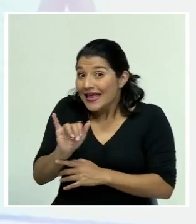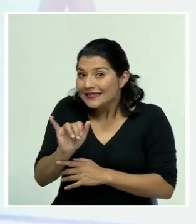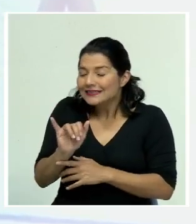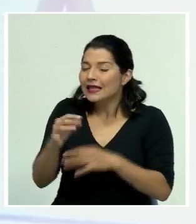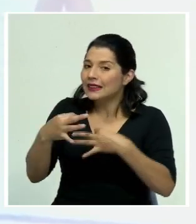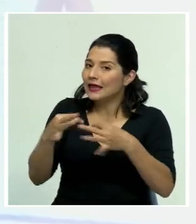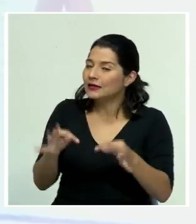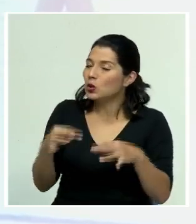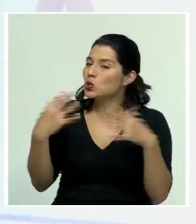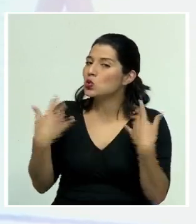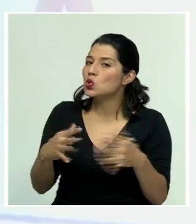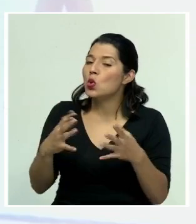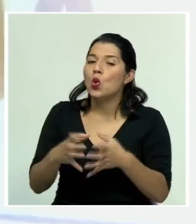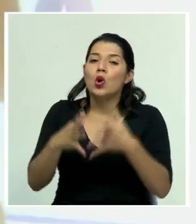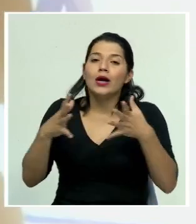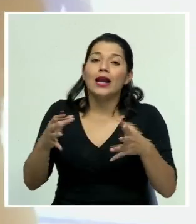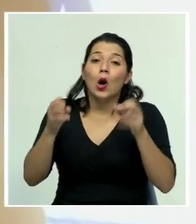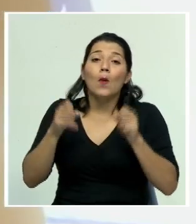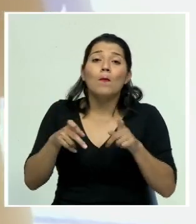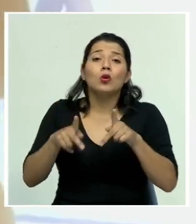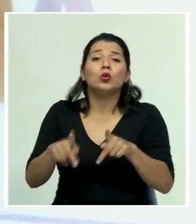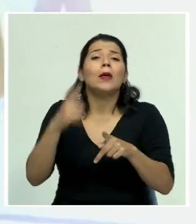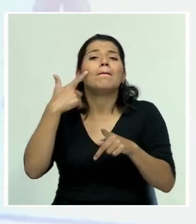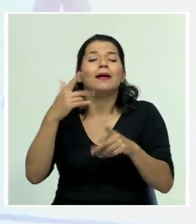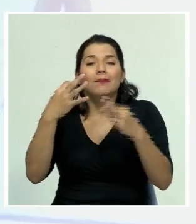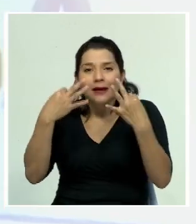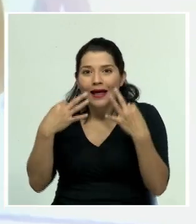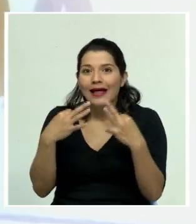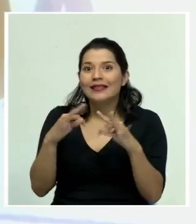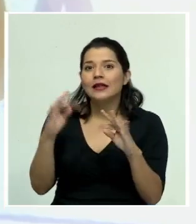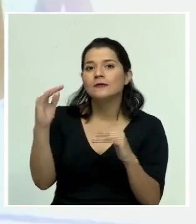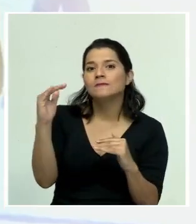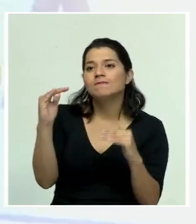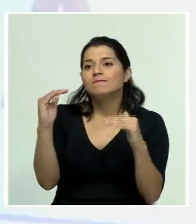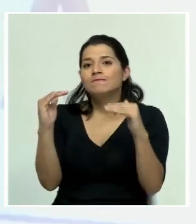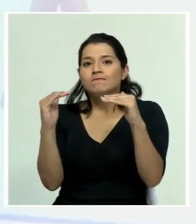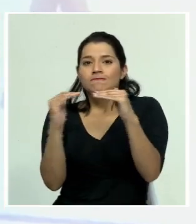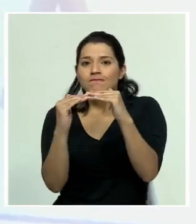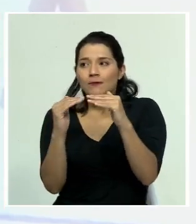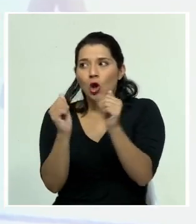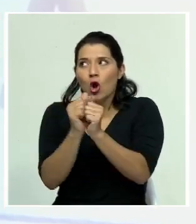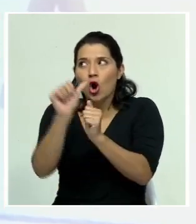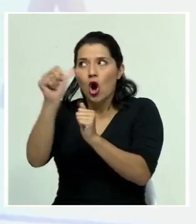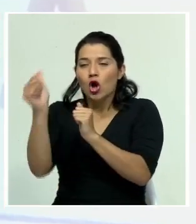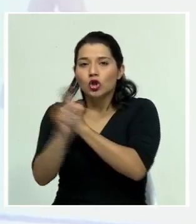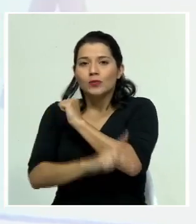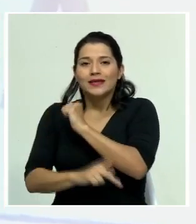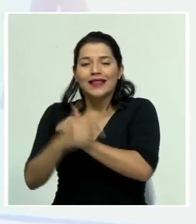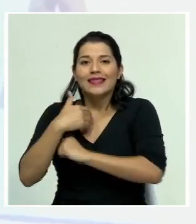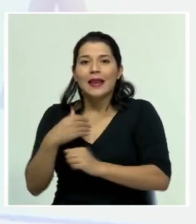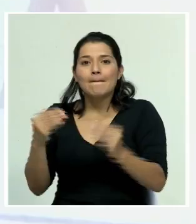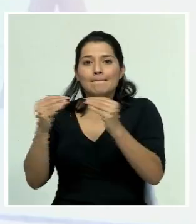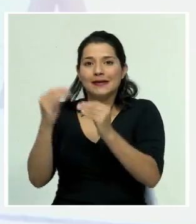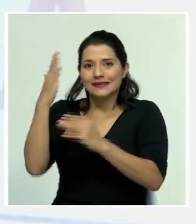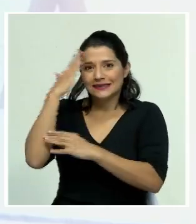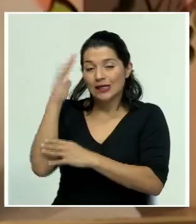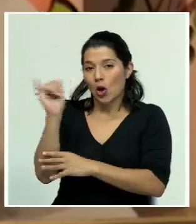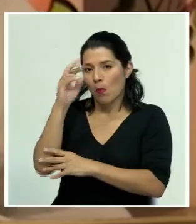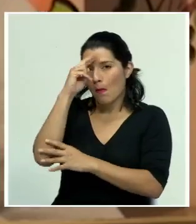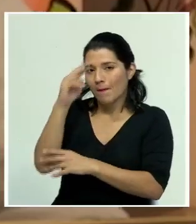oportunidades gigantescas para nivelar los terrenos con otros mercados que tienen más conocimiento, como por ejemplo el mexicano, el